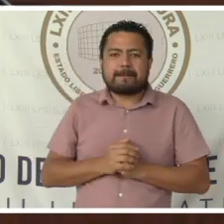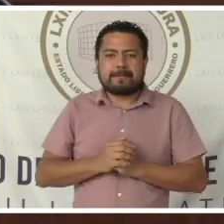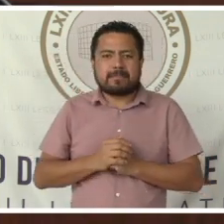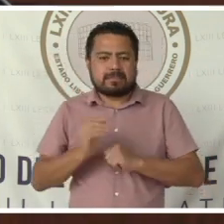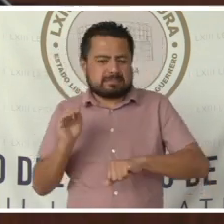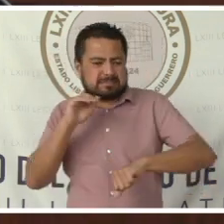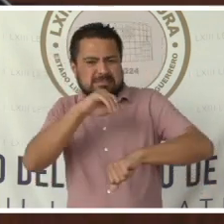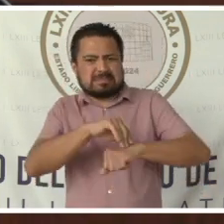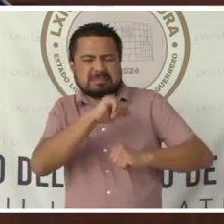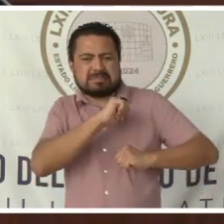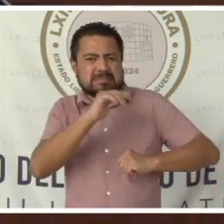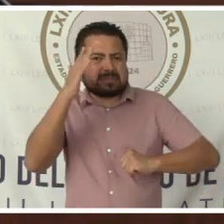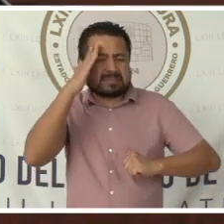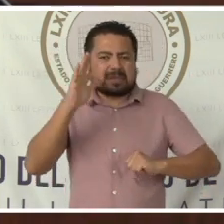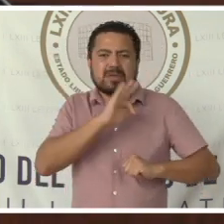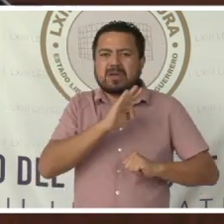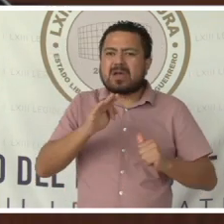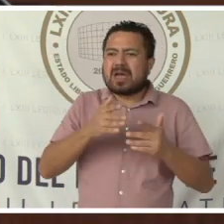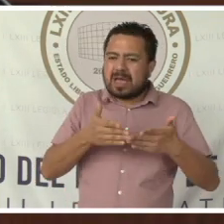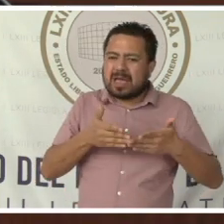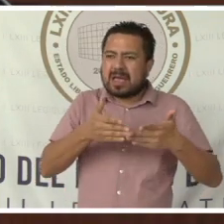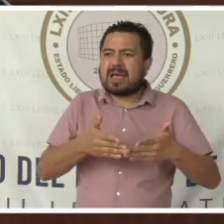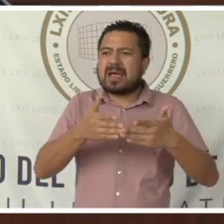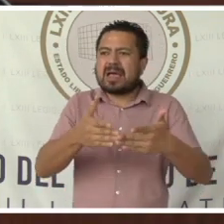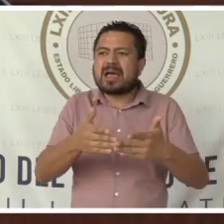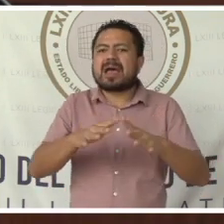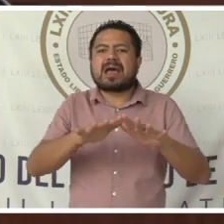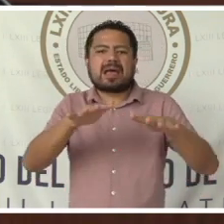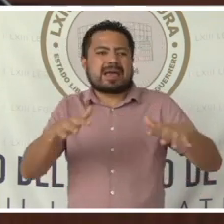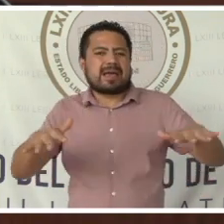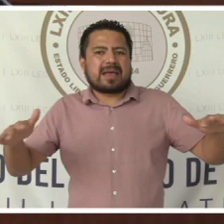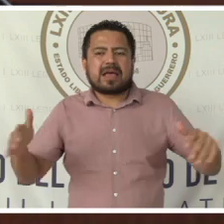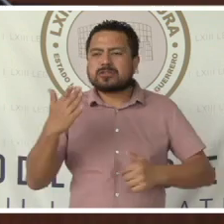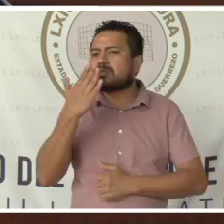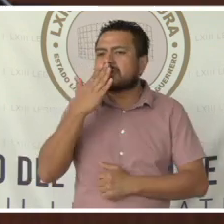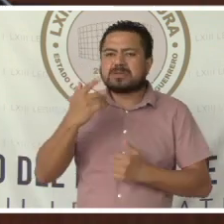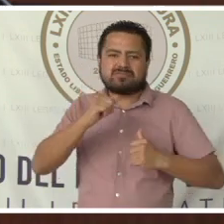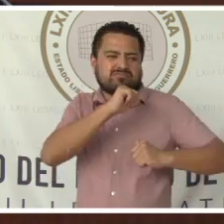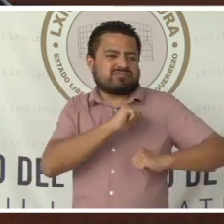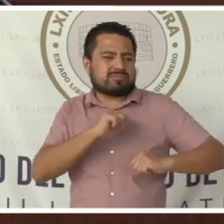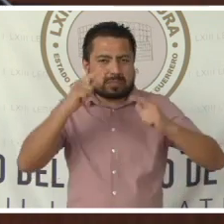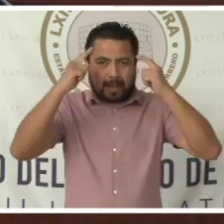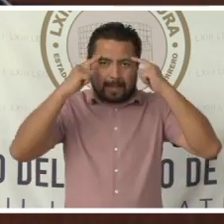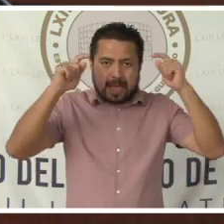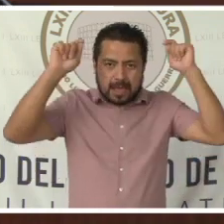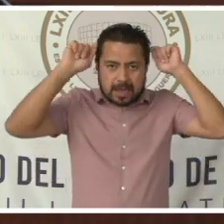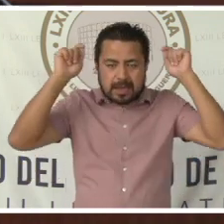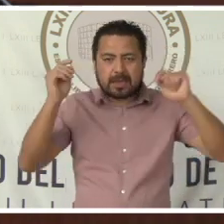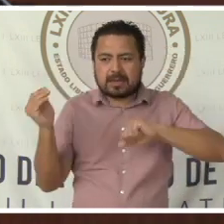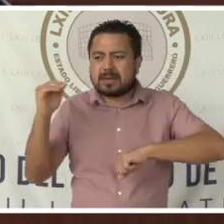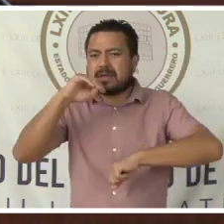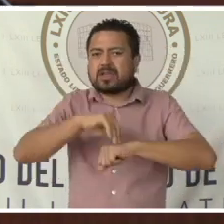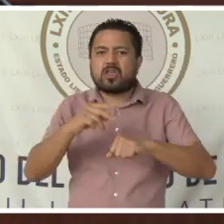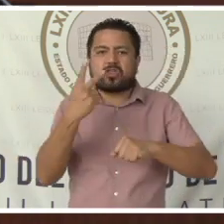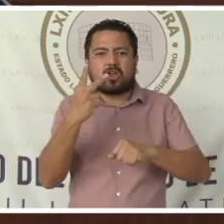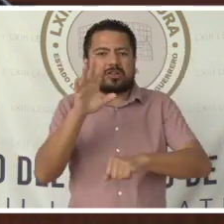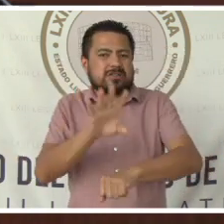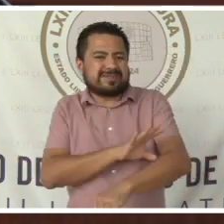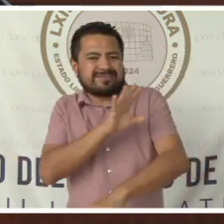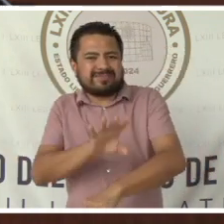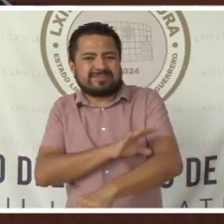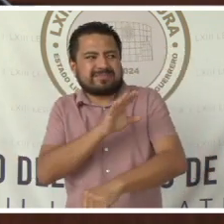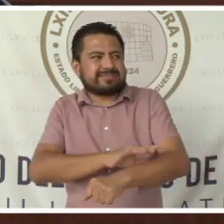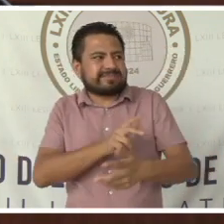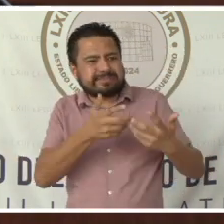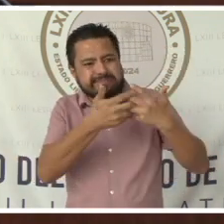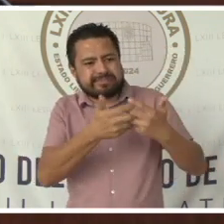descentralizada para operar el puerto y aeropuerto de Guaymas Sonora liderada por la marina se están construyendo dos parques de energía solar y